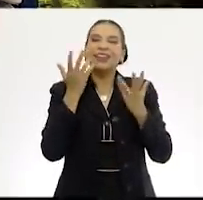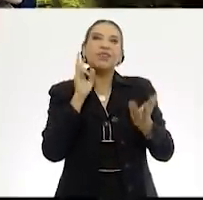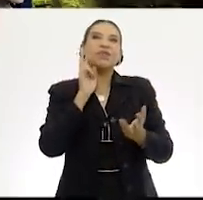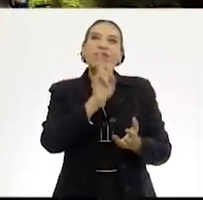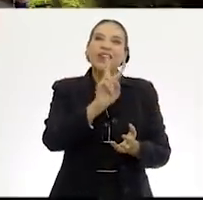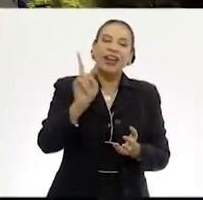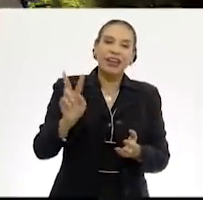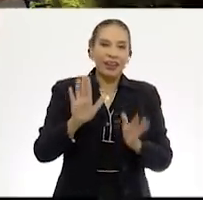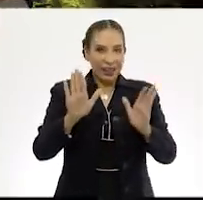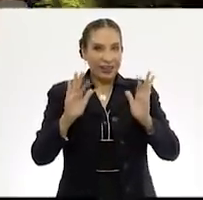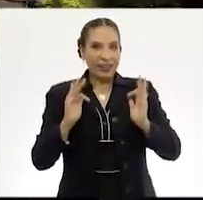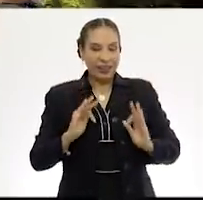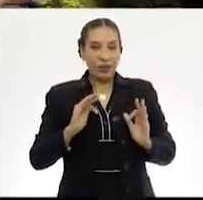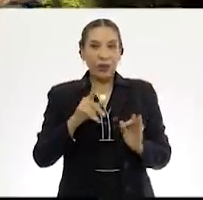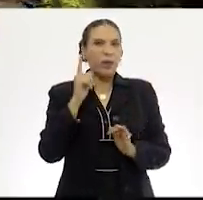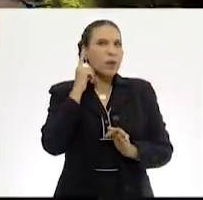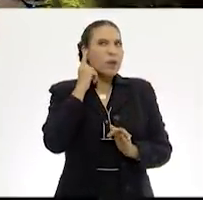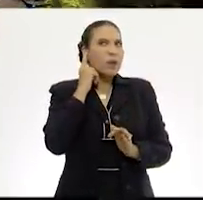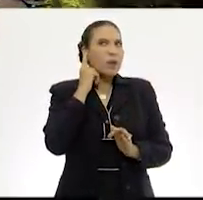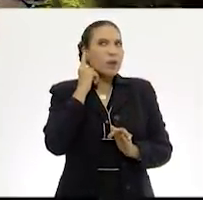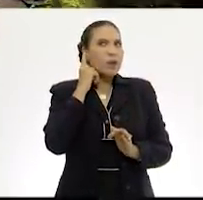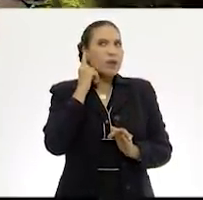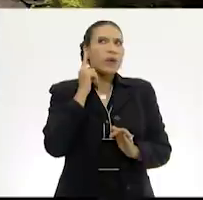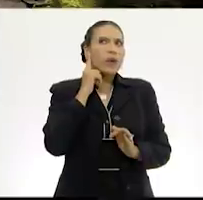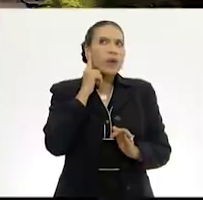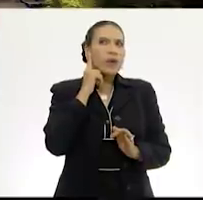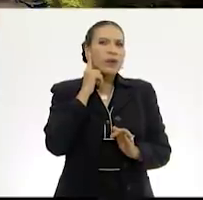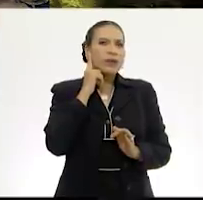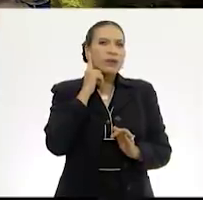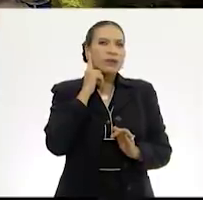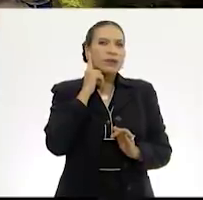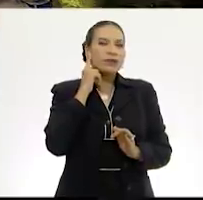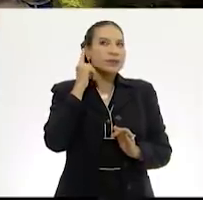Tranquilo. Vamos, ahorita. Escuchen.